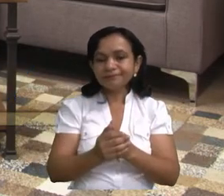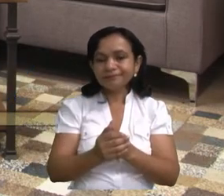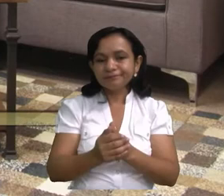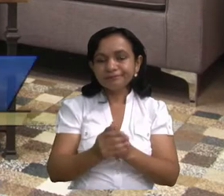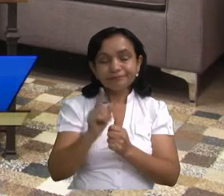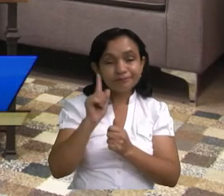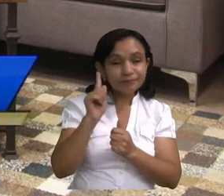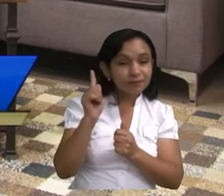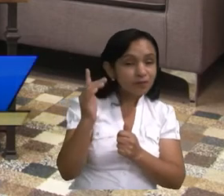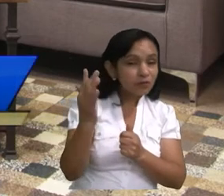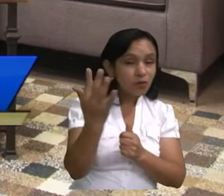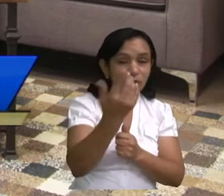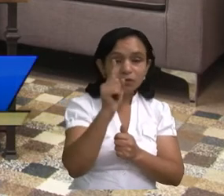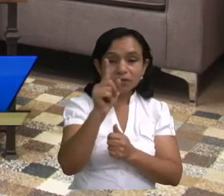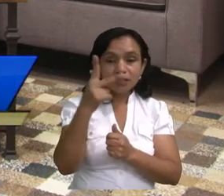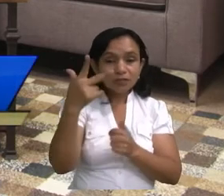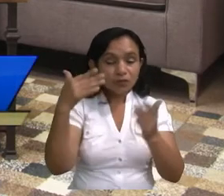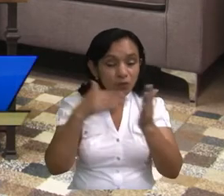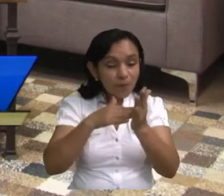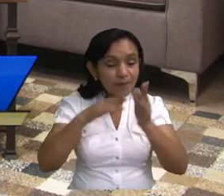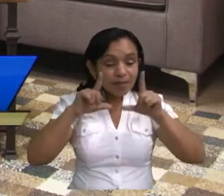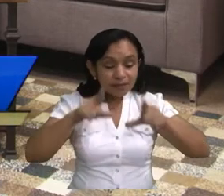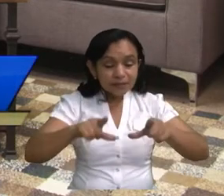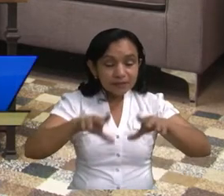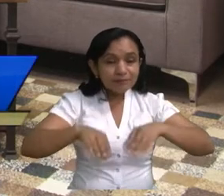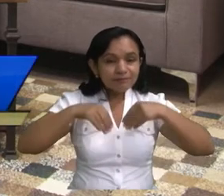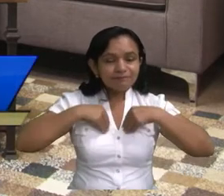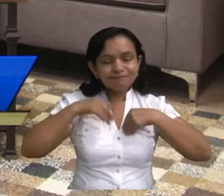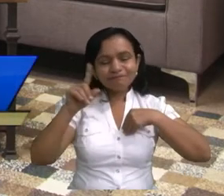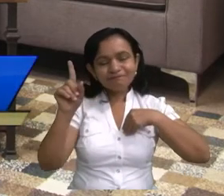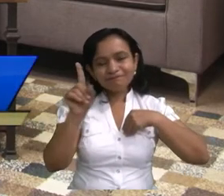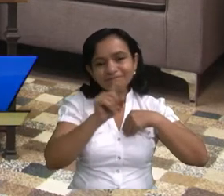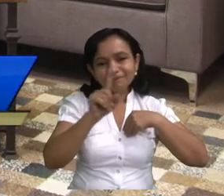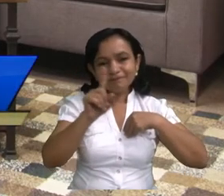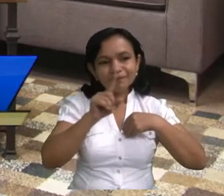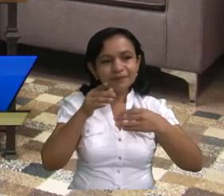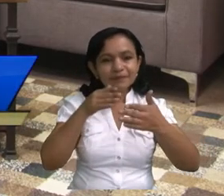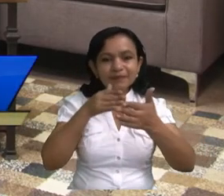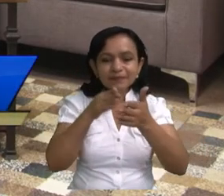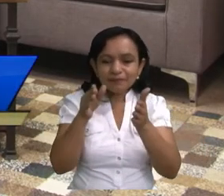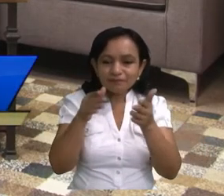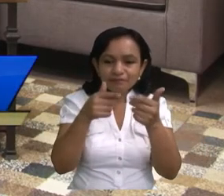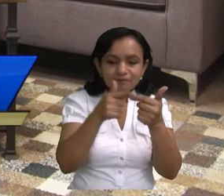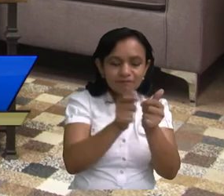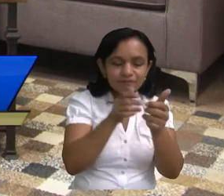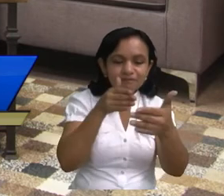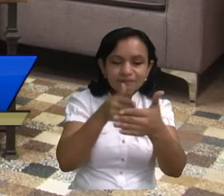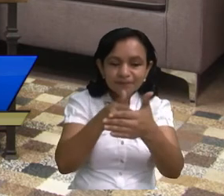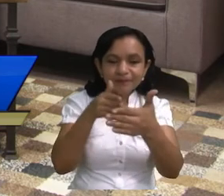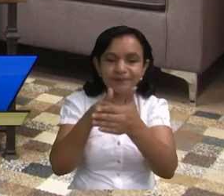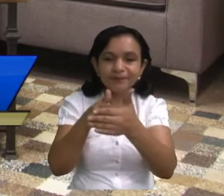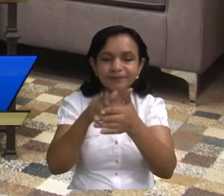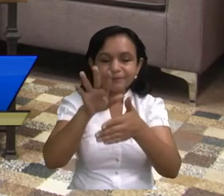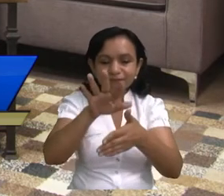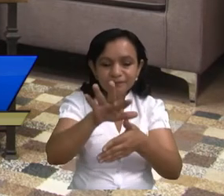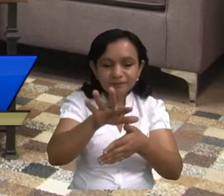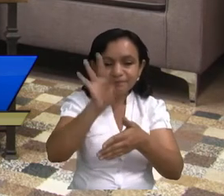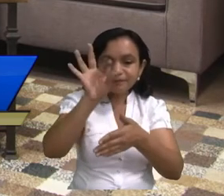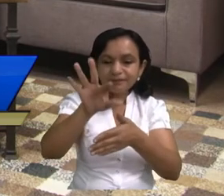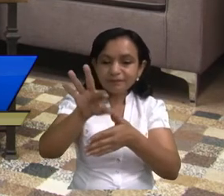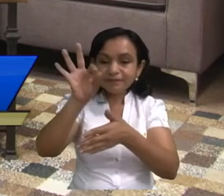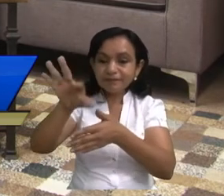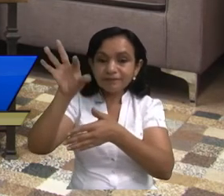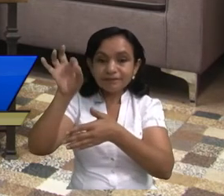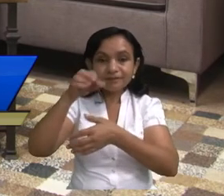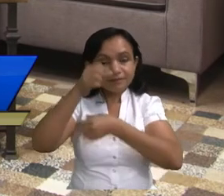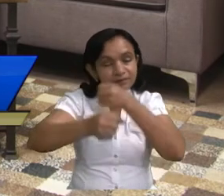los podemos captar a los 18.000 porque tenemos cupos limitados, pero sí hacemos la clasificación. Este